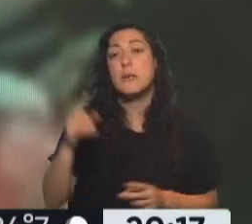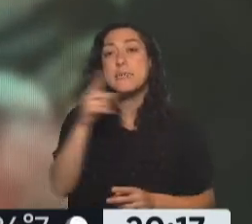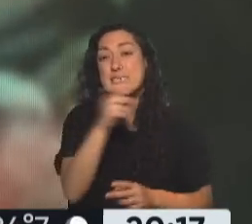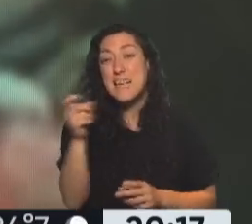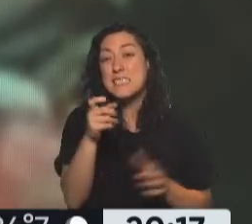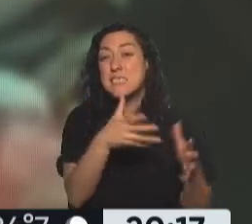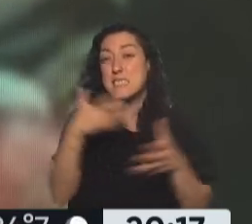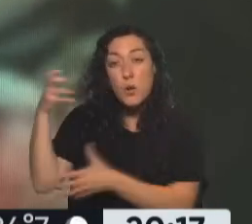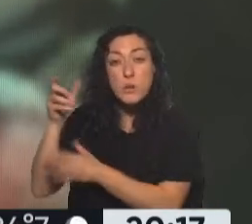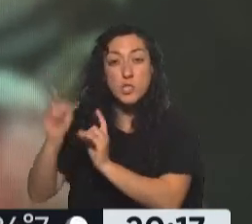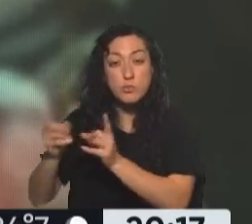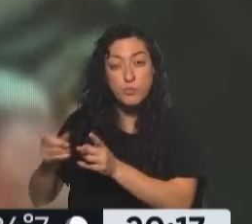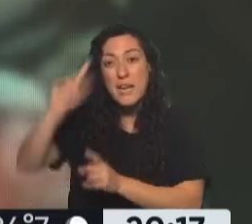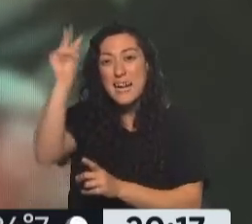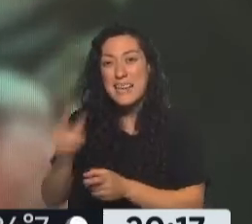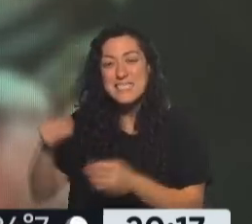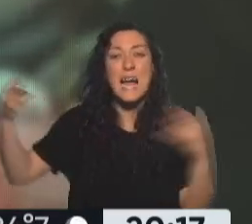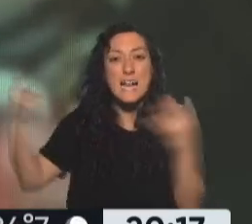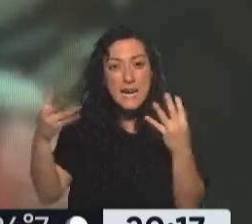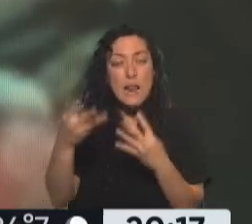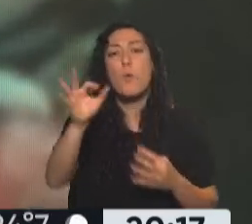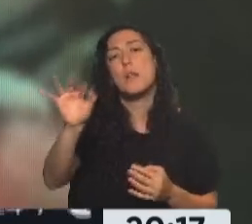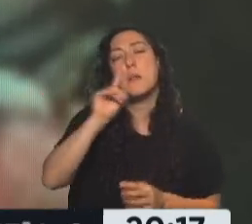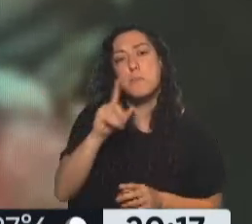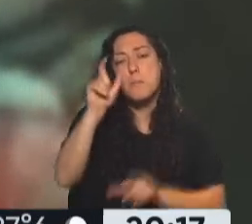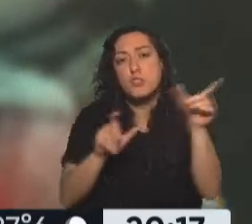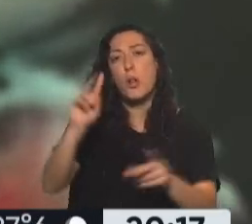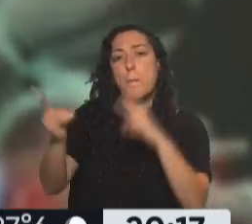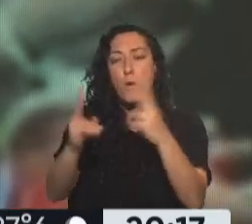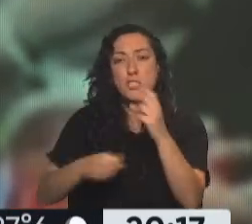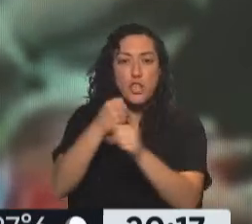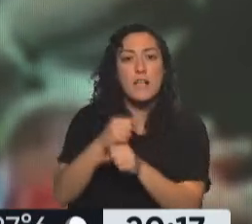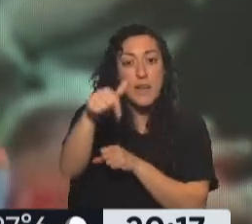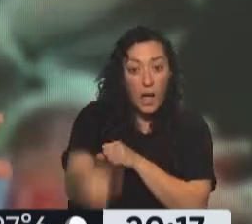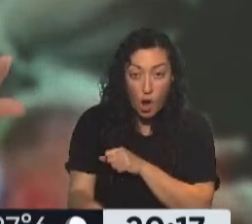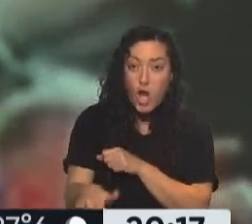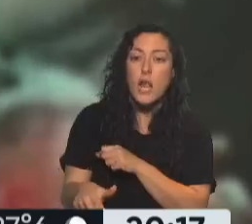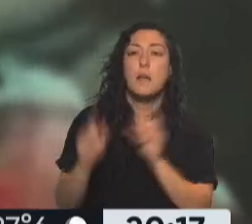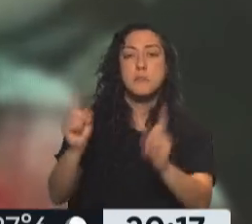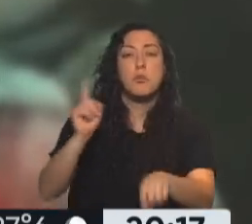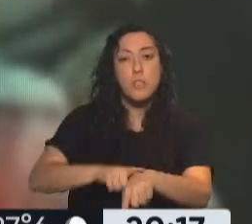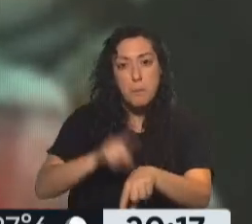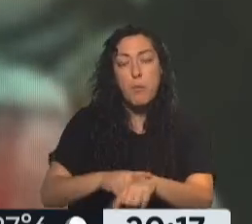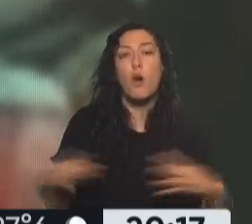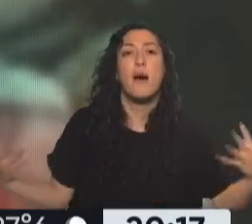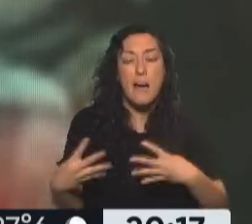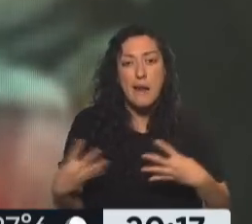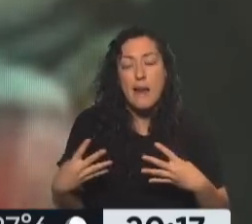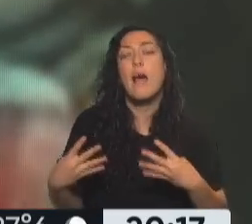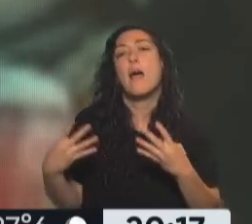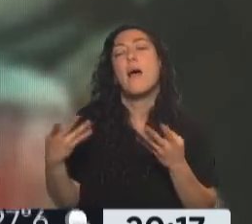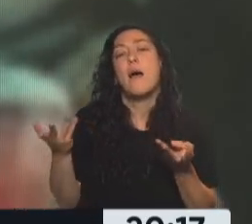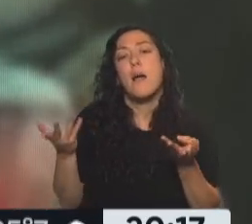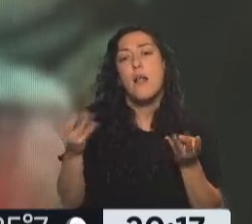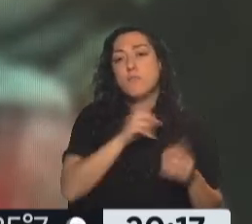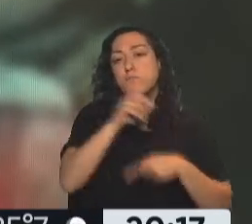secuestrados. Comenzó la guerra en Gaza con más de 40.000 muertos hasta el momento. A la par de esta guerra en Gaza, los